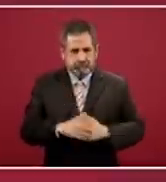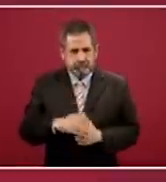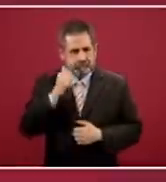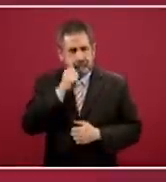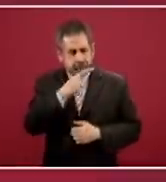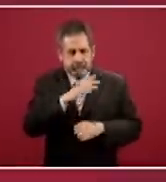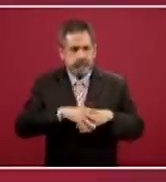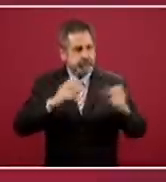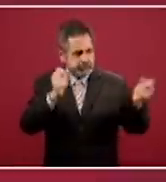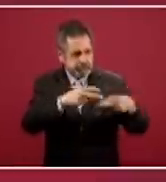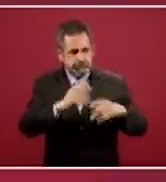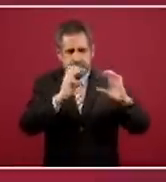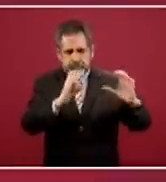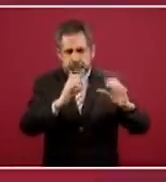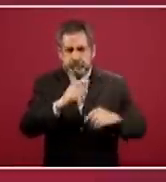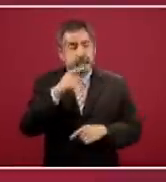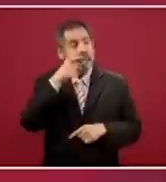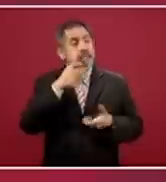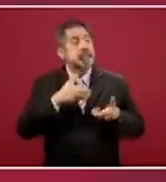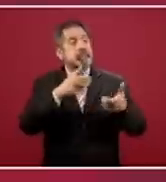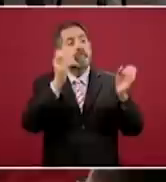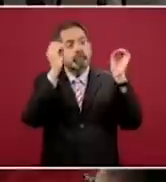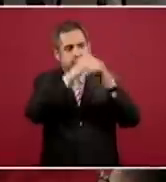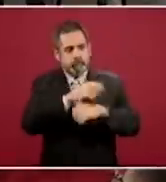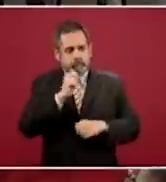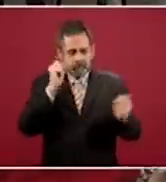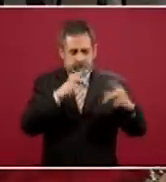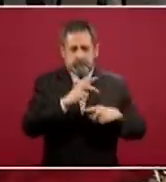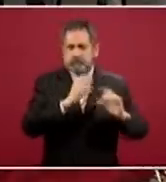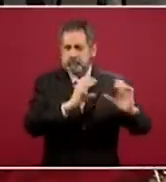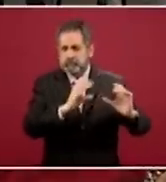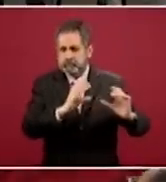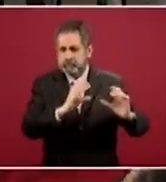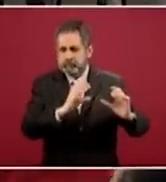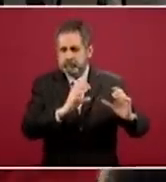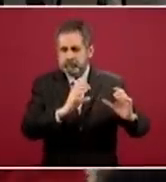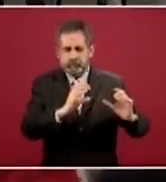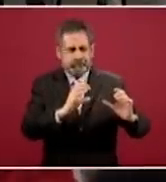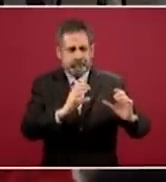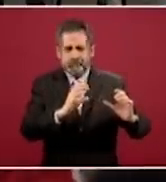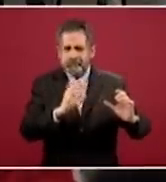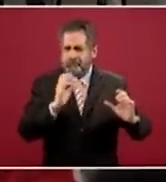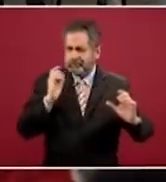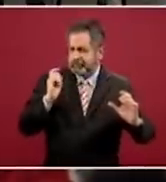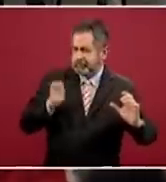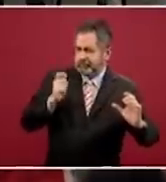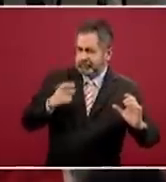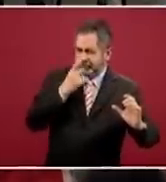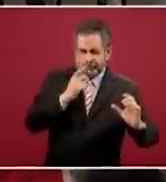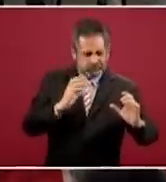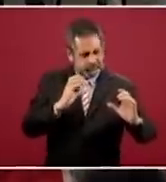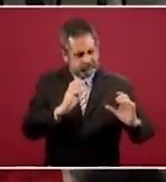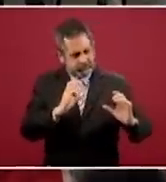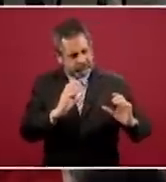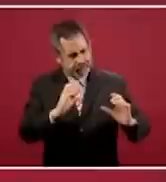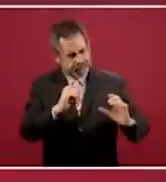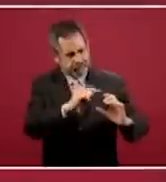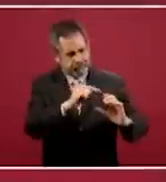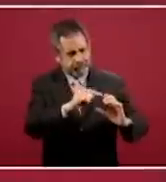Ándate con cuidado, está muy oscuro por la calle que vas a pasar. ¿Qué estamos pensando con eso? Cuídate que puede